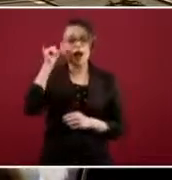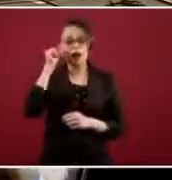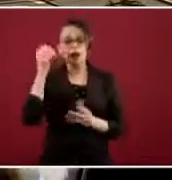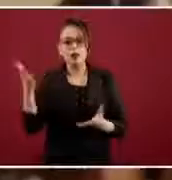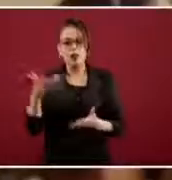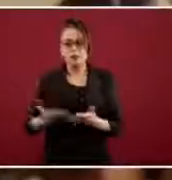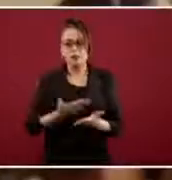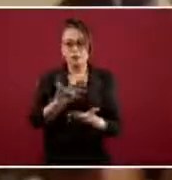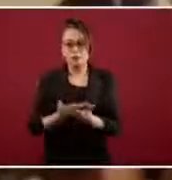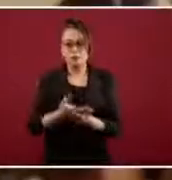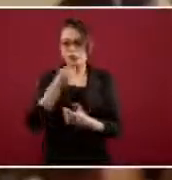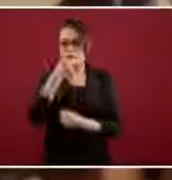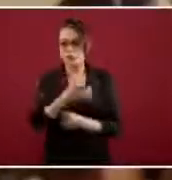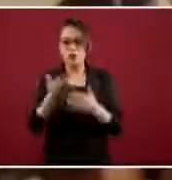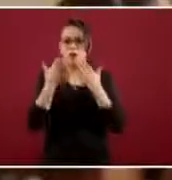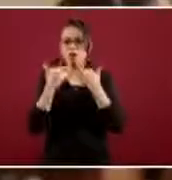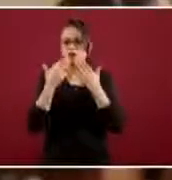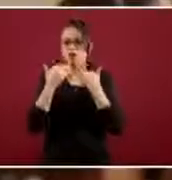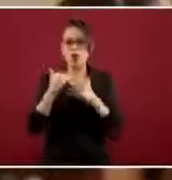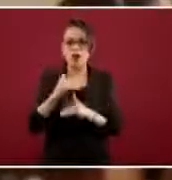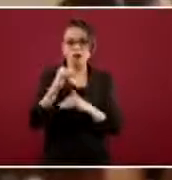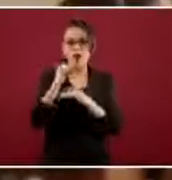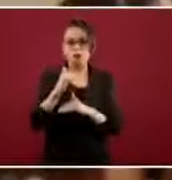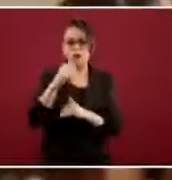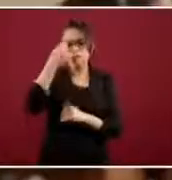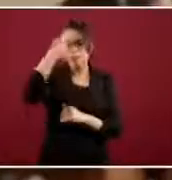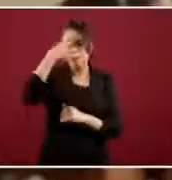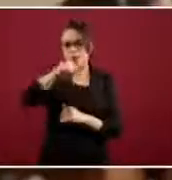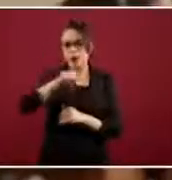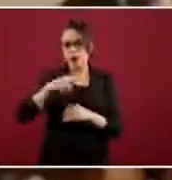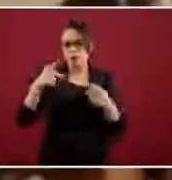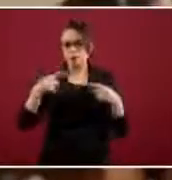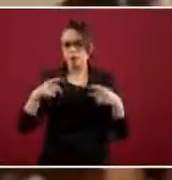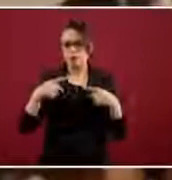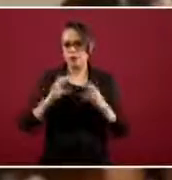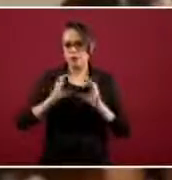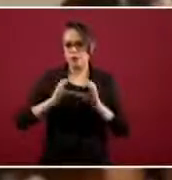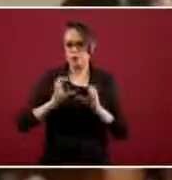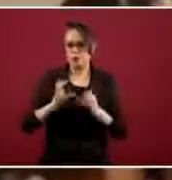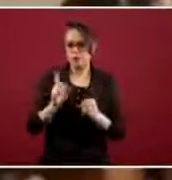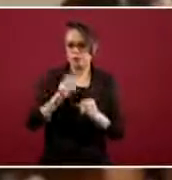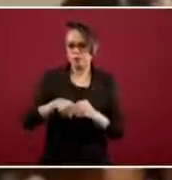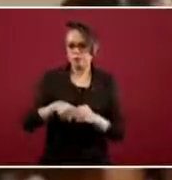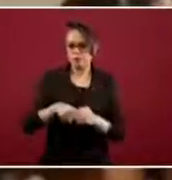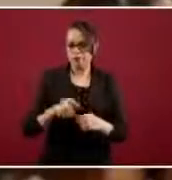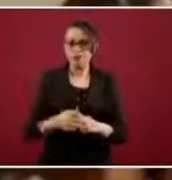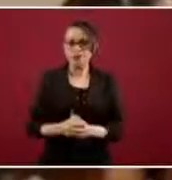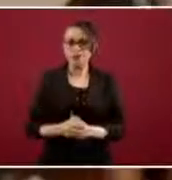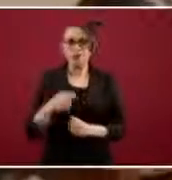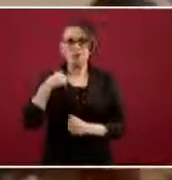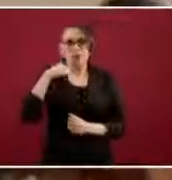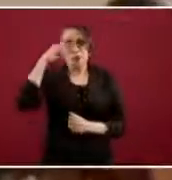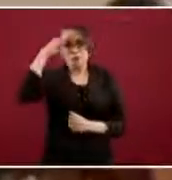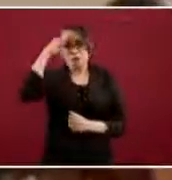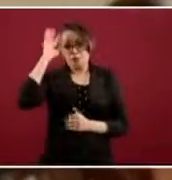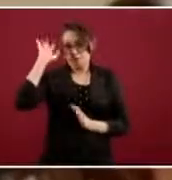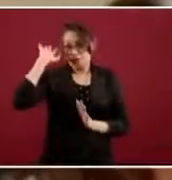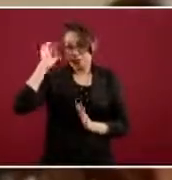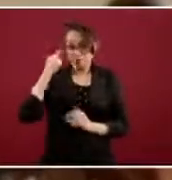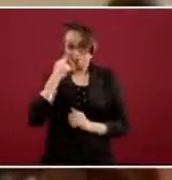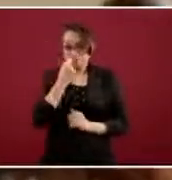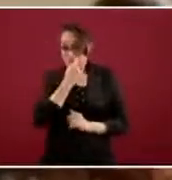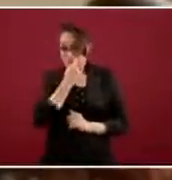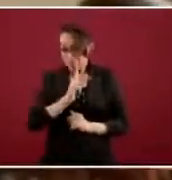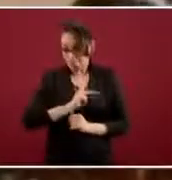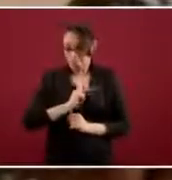no había límite para estas personas. Quiero suponer que también implica contratar